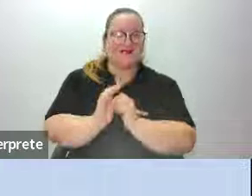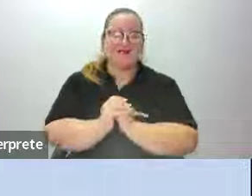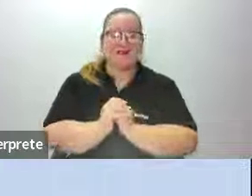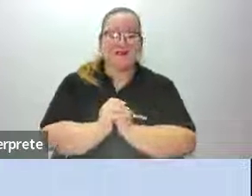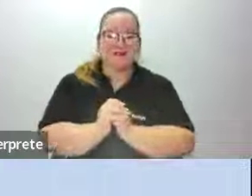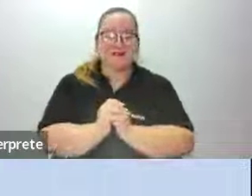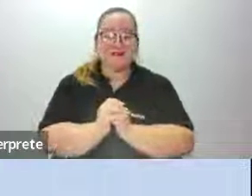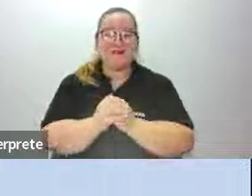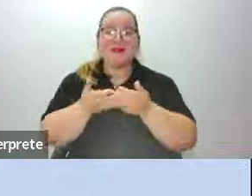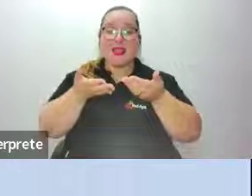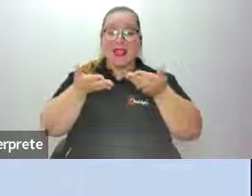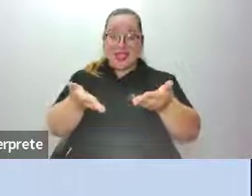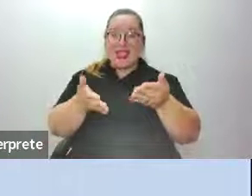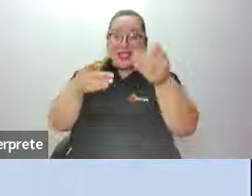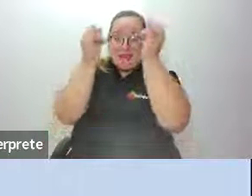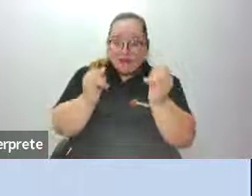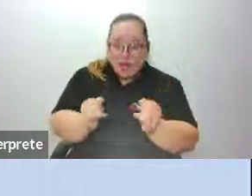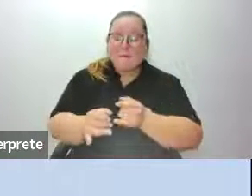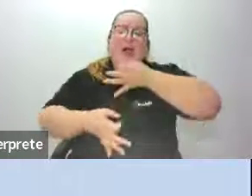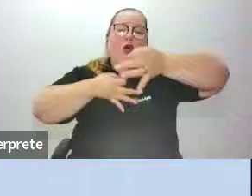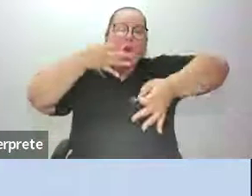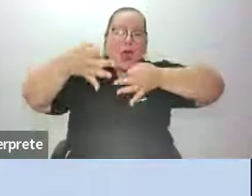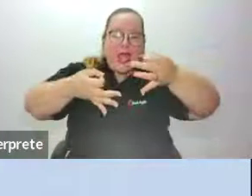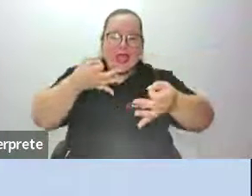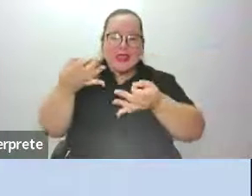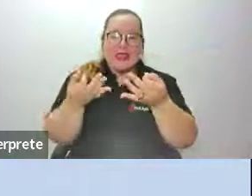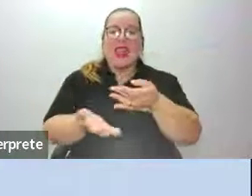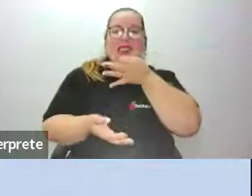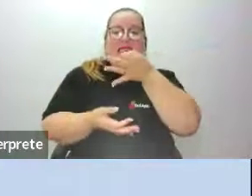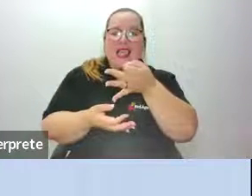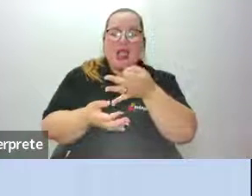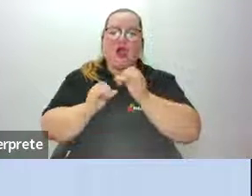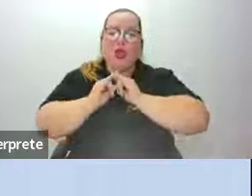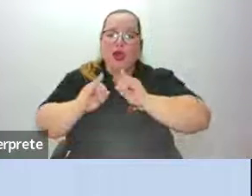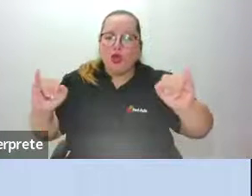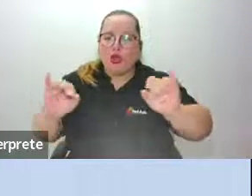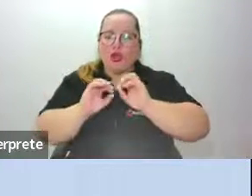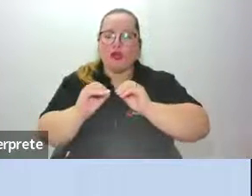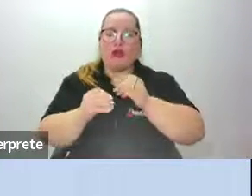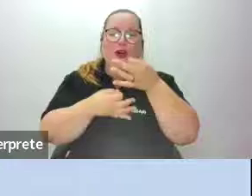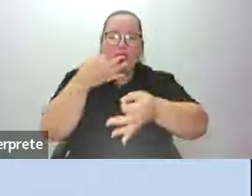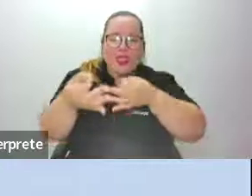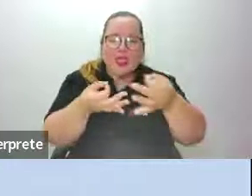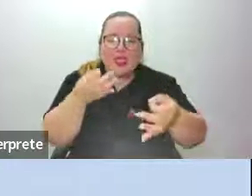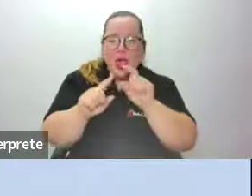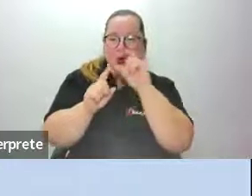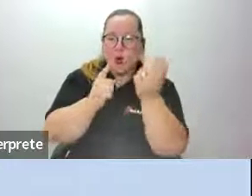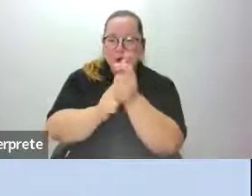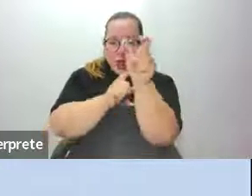Bueno, esta forma de expresión, esta forma de transmitir su propia cultura a las personas